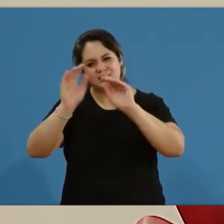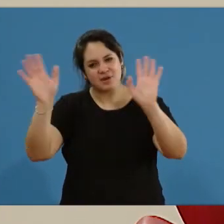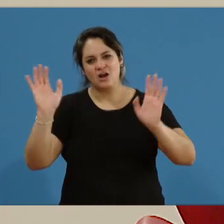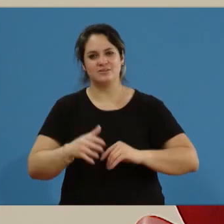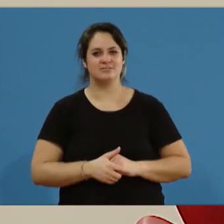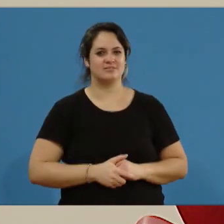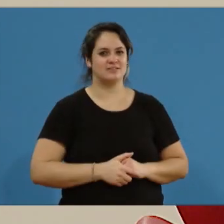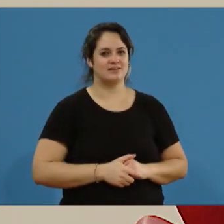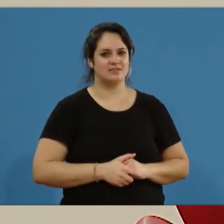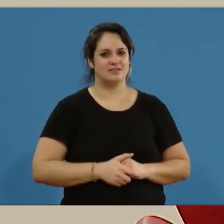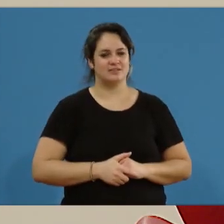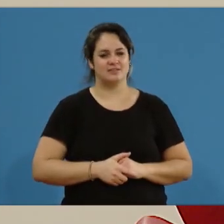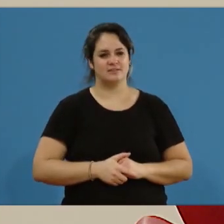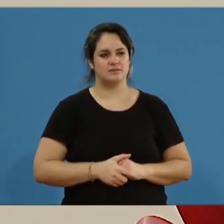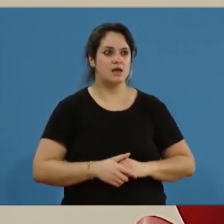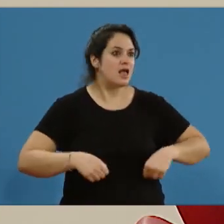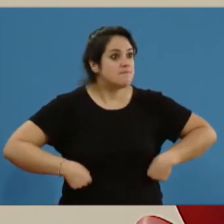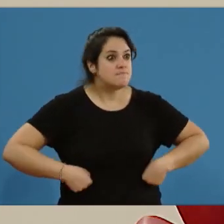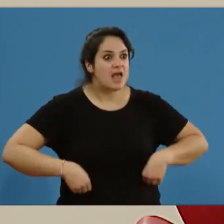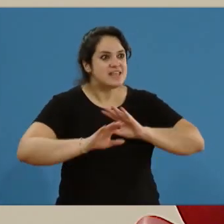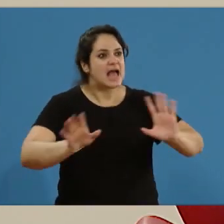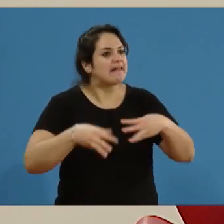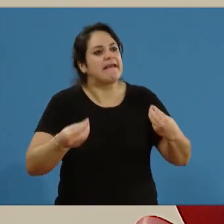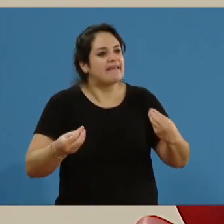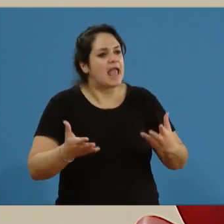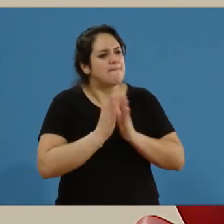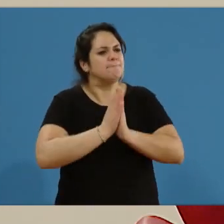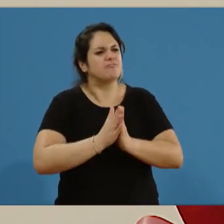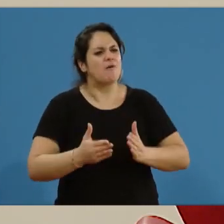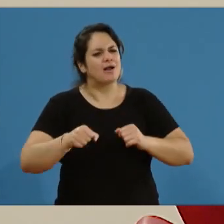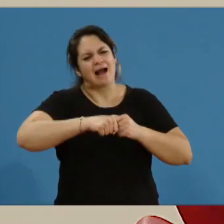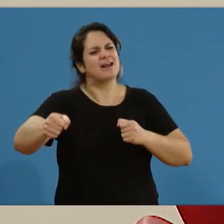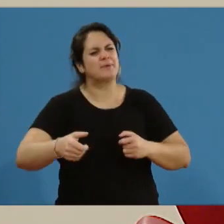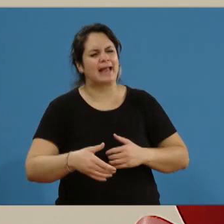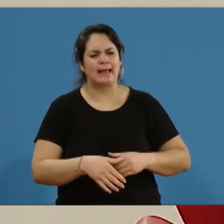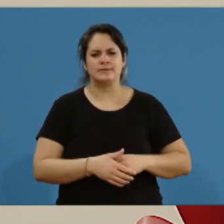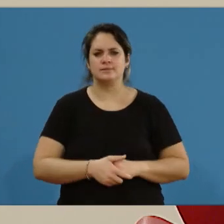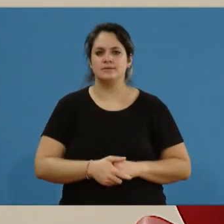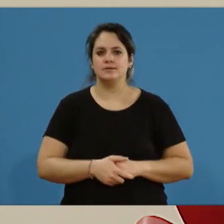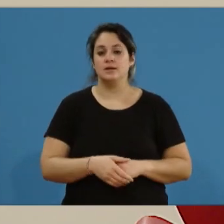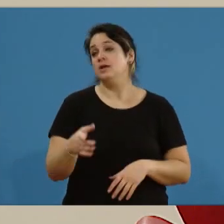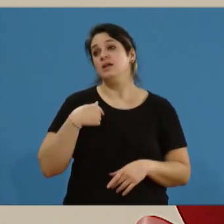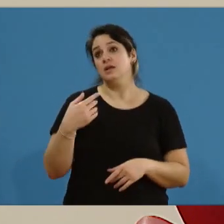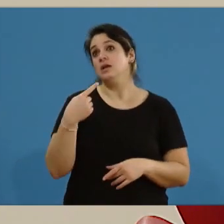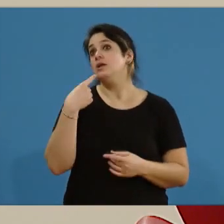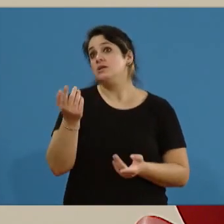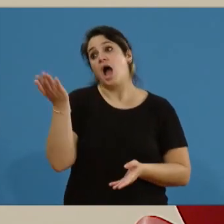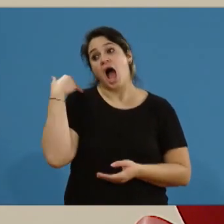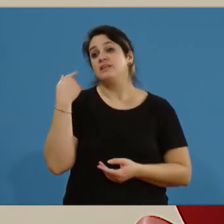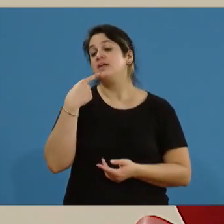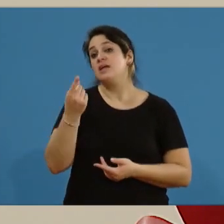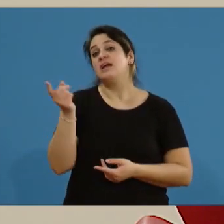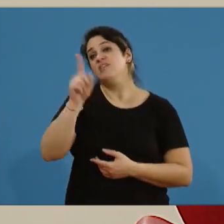está. ¿Qué cosa? Ya está, Natacha, por favor. Lo que te decía, que vengas, que ya